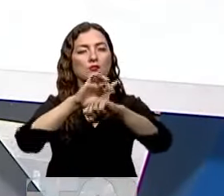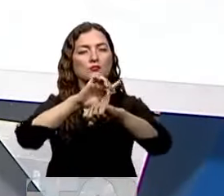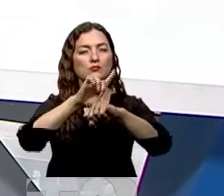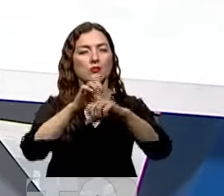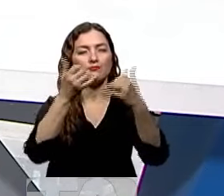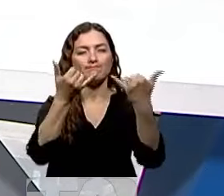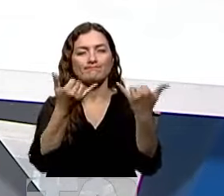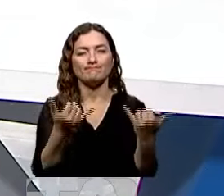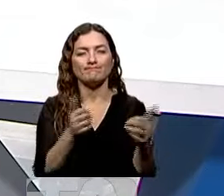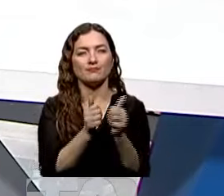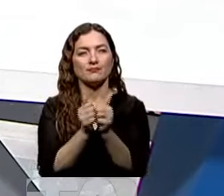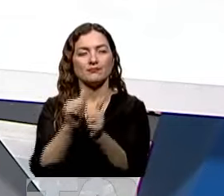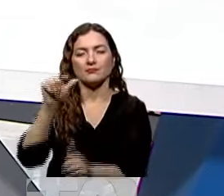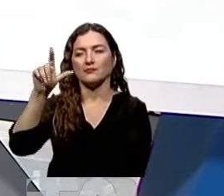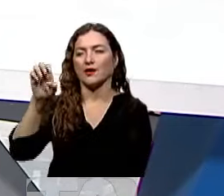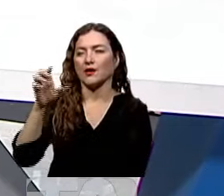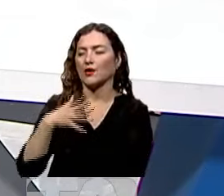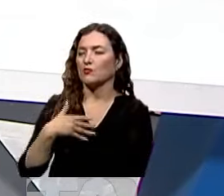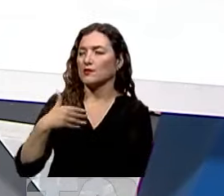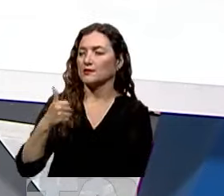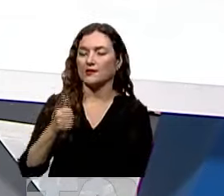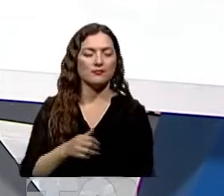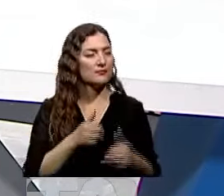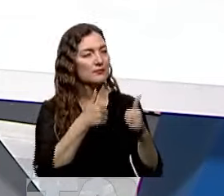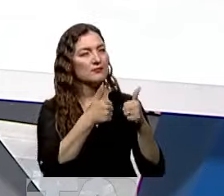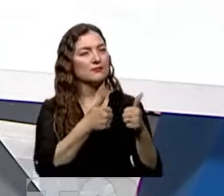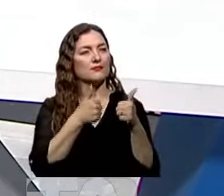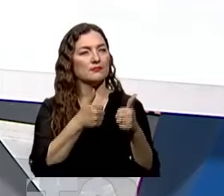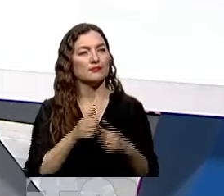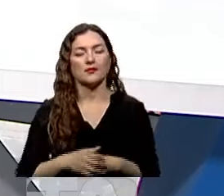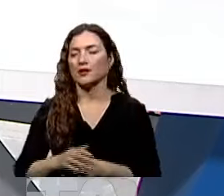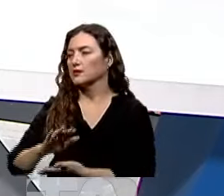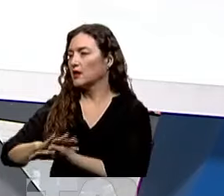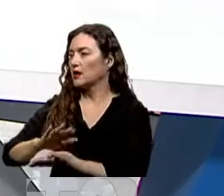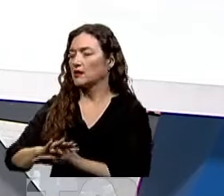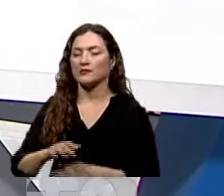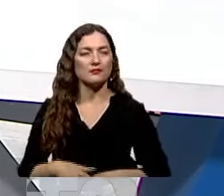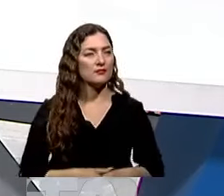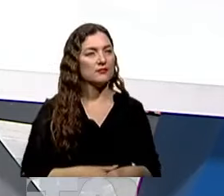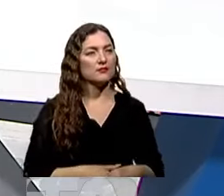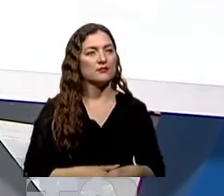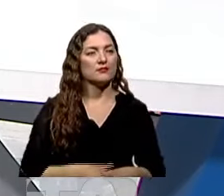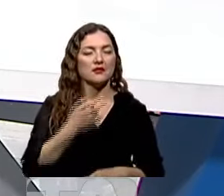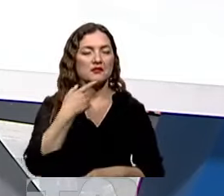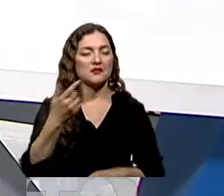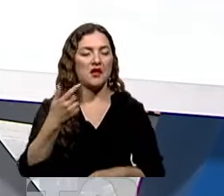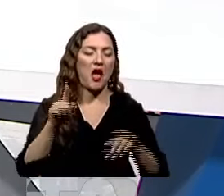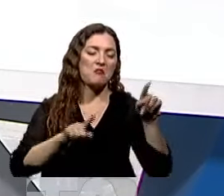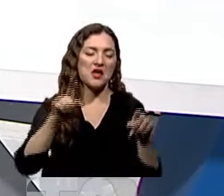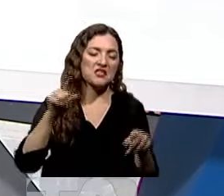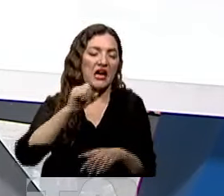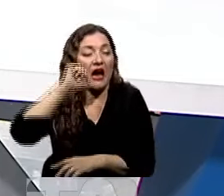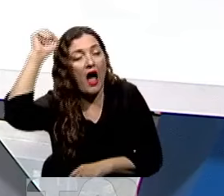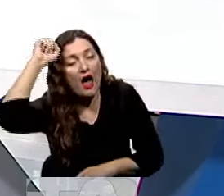9:05, amigos. Ya estamos con Ale Boada. ¿Cómo estás, Ale? Bien, bien, bien. Estoy ¿tranquila? Muy bien, tranquila. Es como dijo Albertito, a veces se gana y a